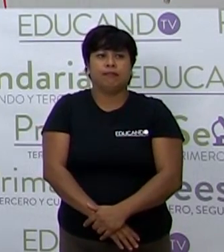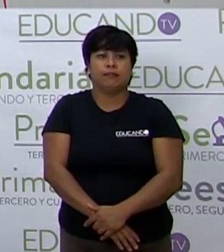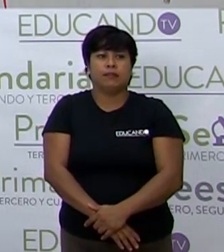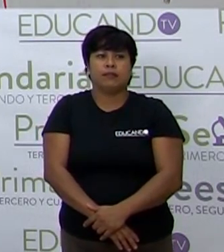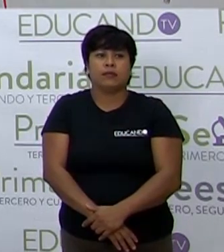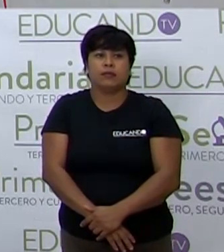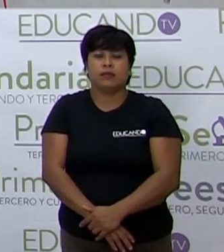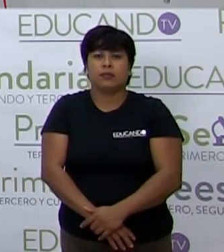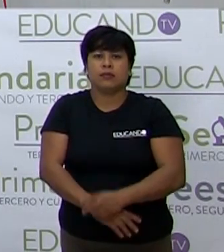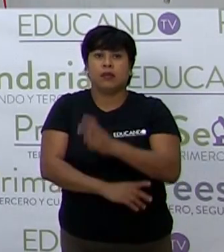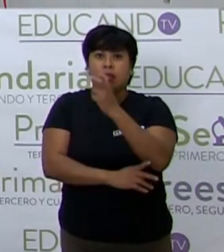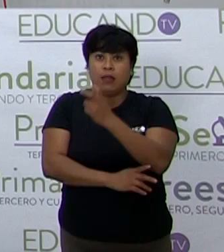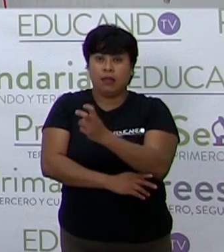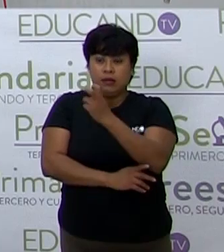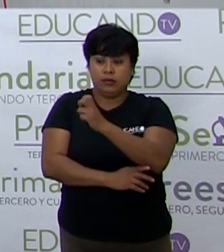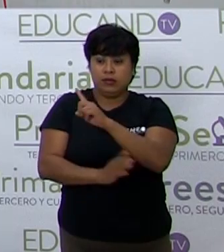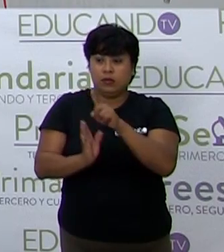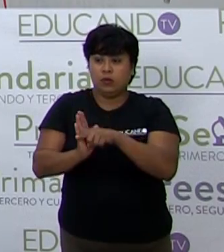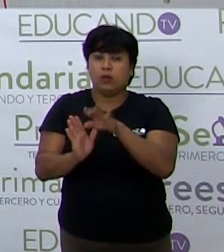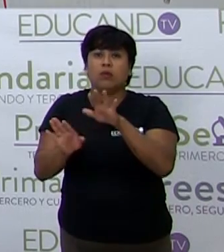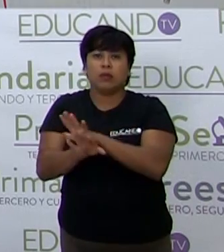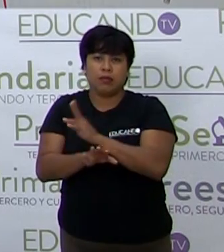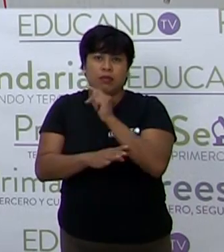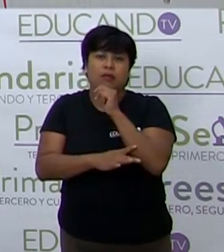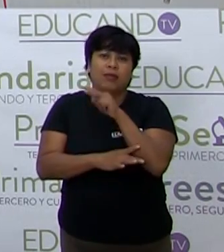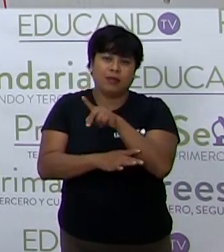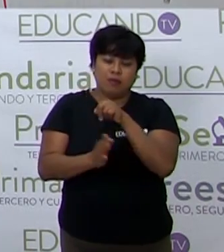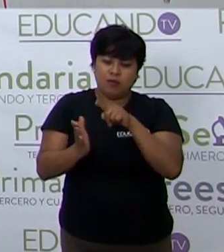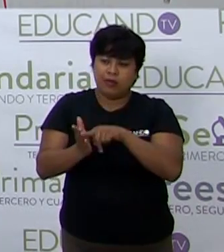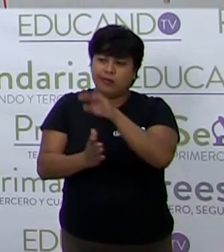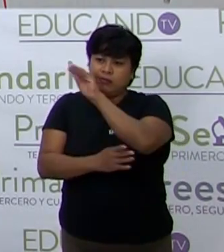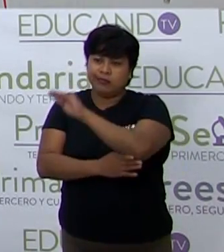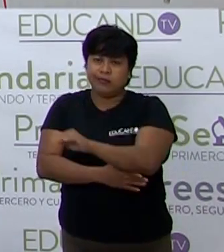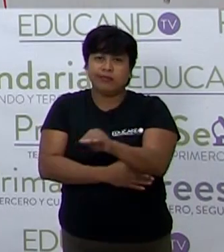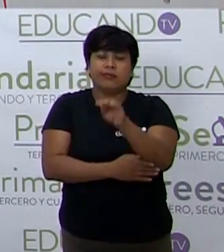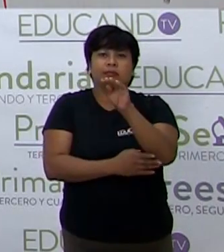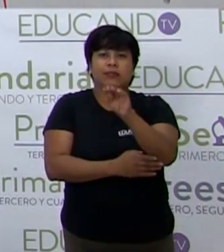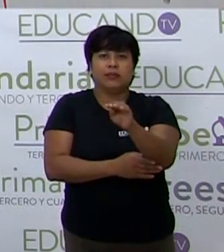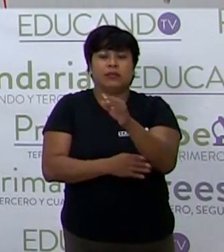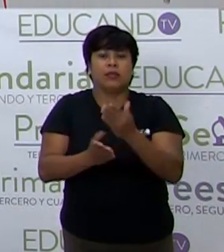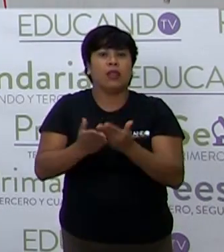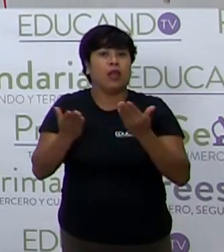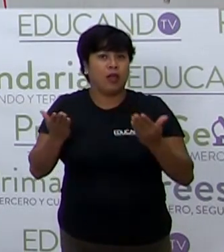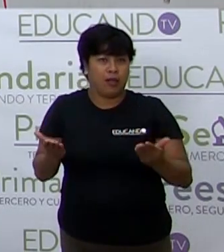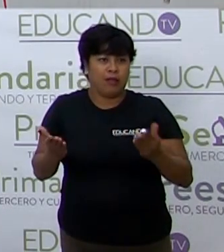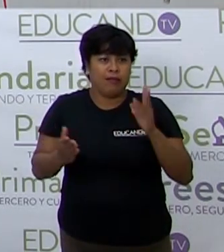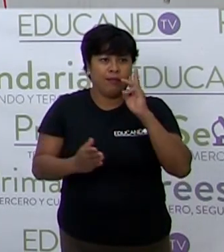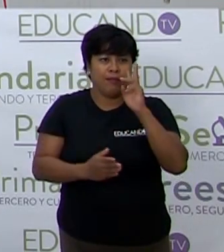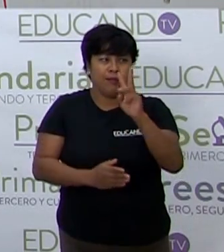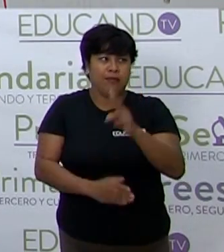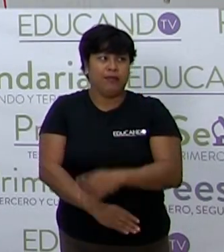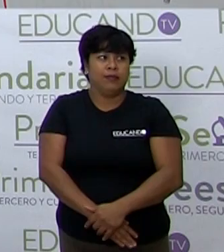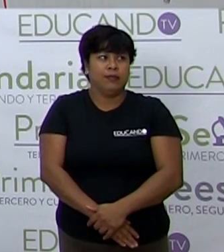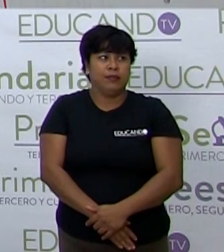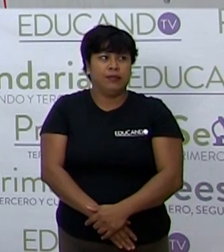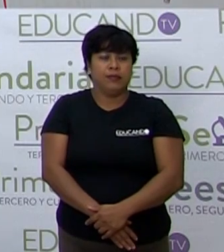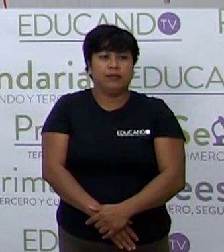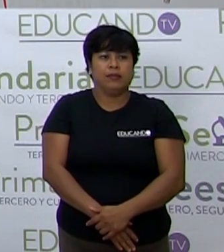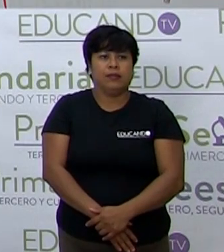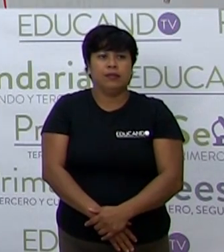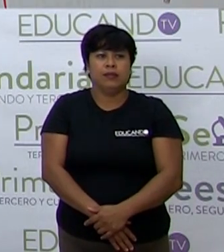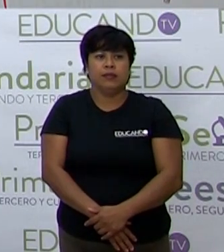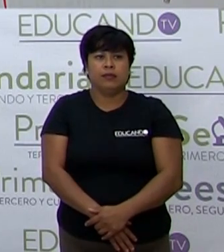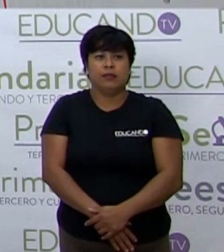Esta pieza que está aquí también la voy a quitar y ahora la voy a poner de este lado.